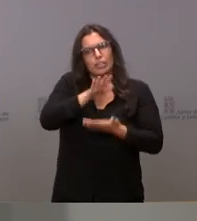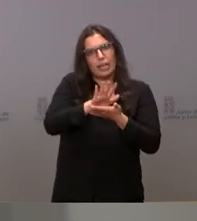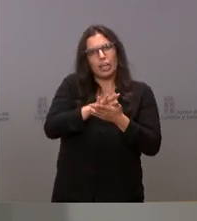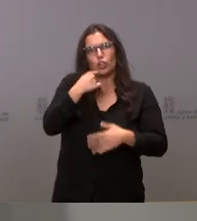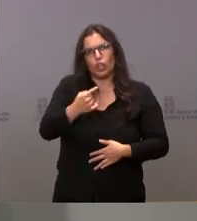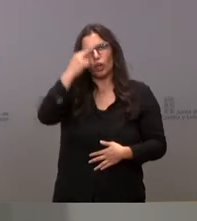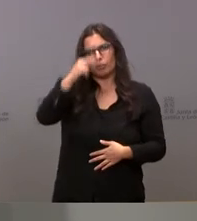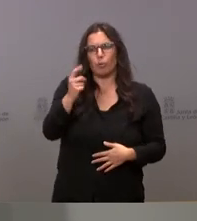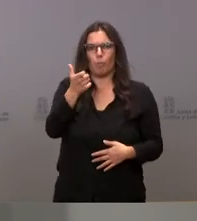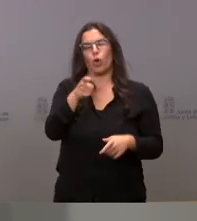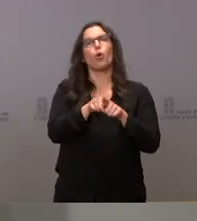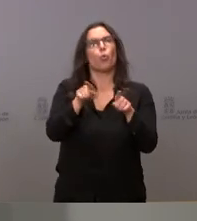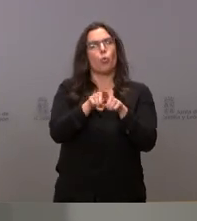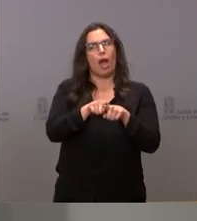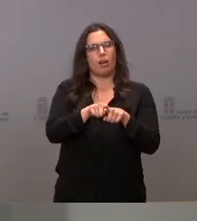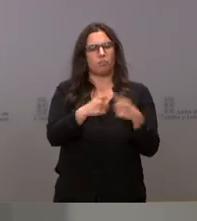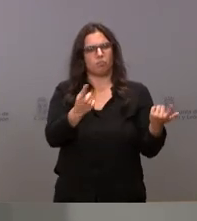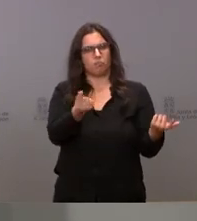resulta un poco insultante que de manera